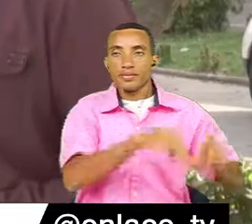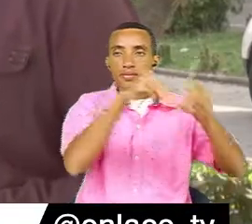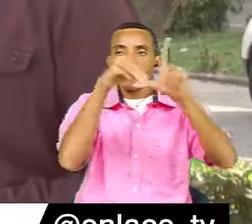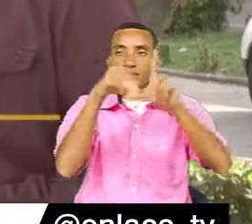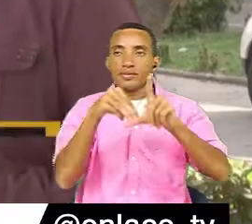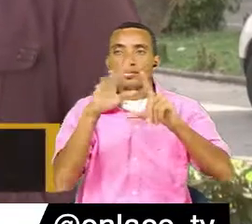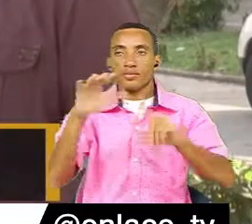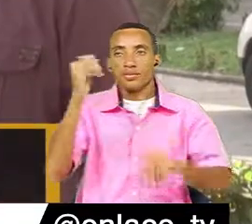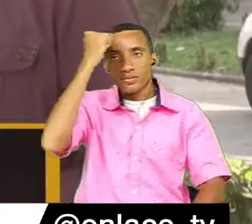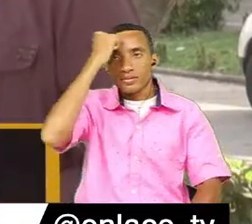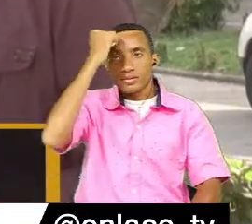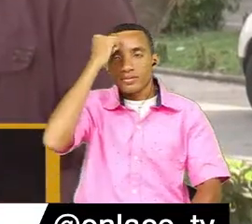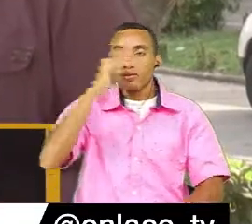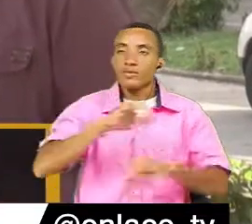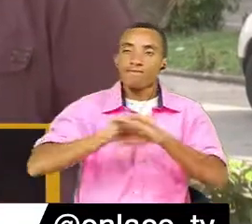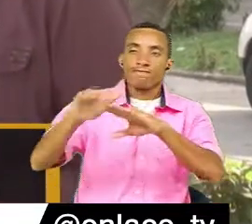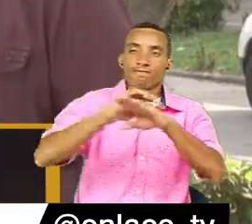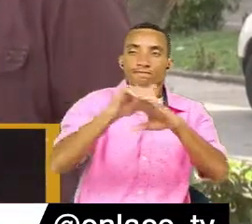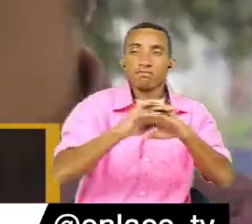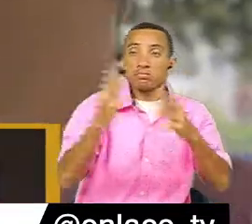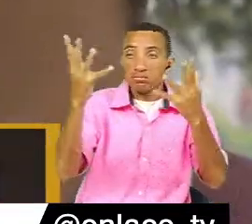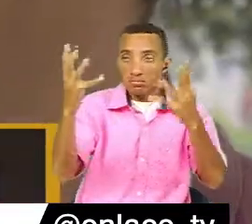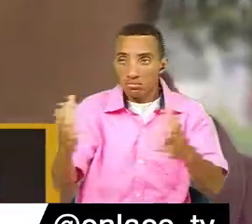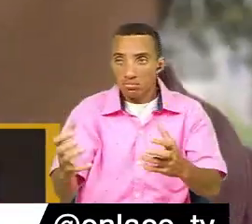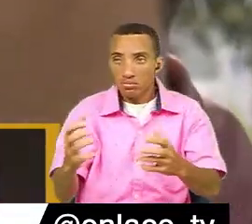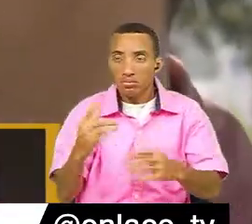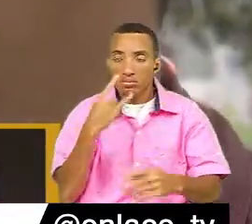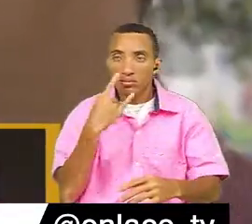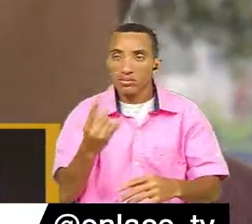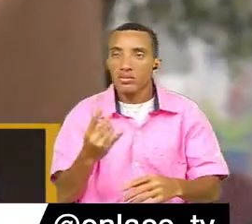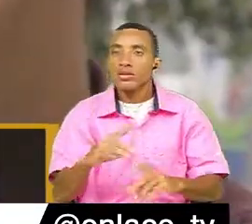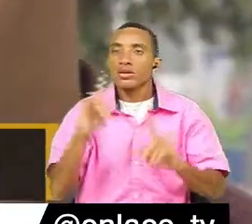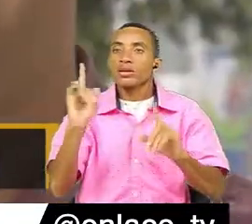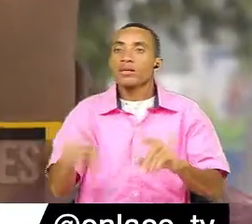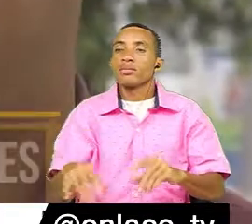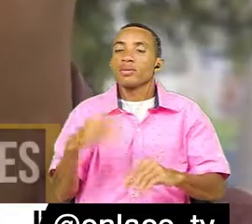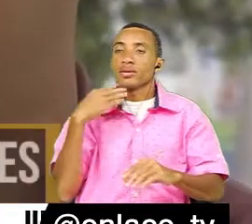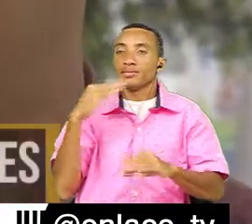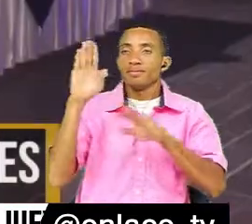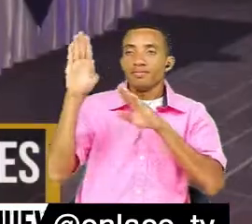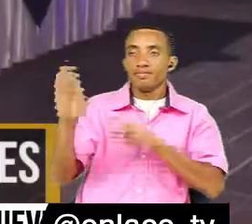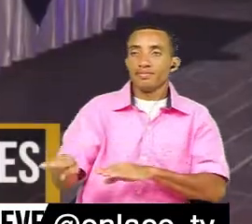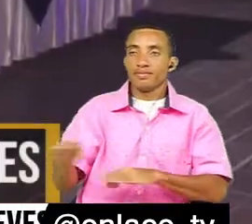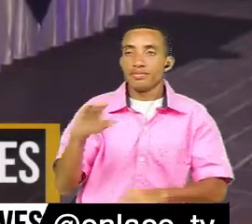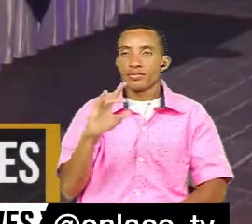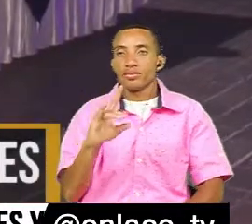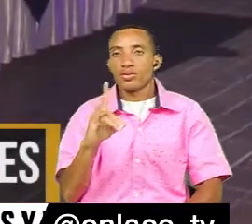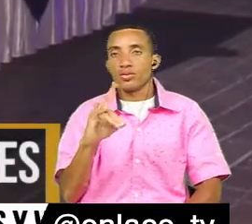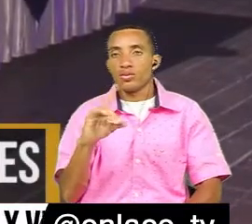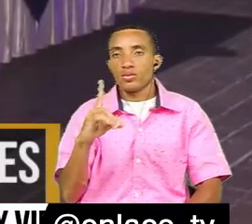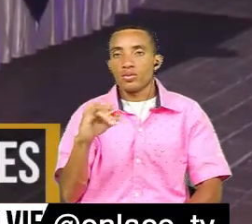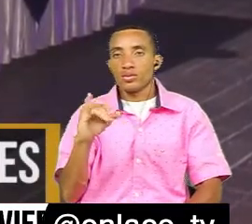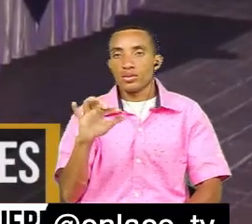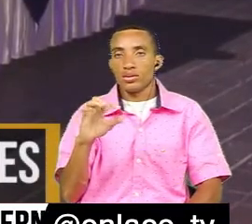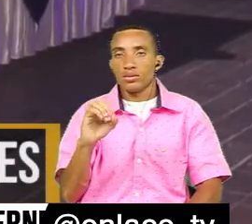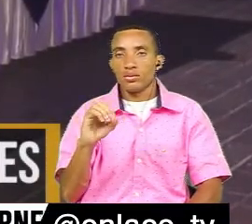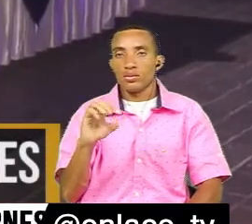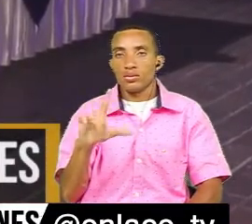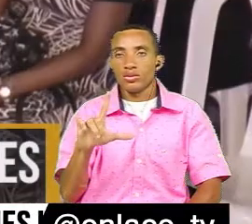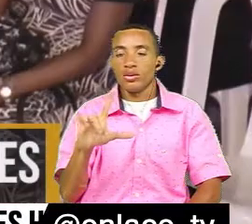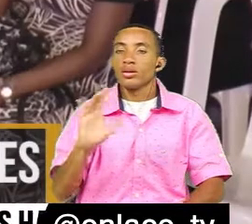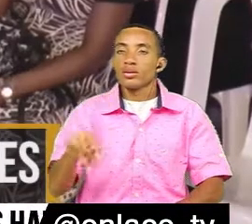especial invitación a los docentes y personal interesado es la que hace el representante de Edupol para que asistan a la conferencia sobre la maestría que para ellos ofrece la